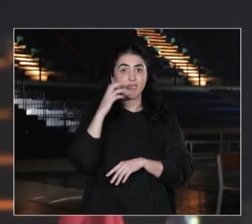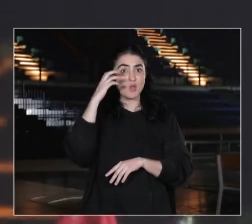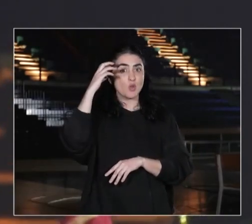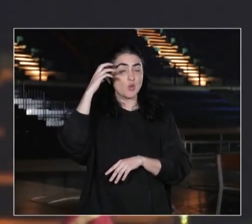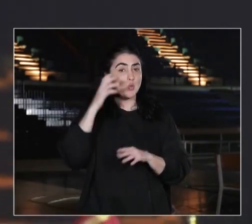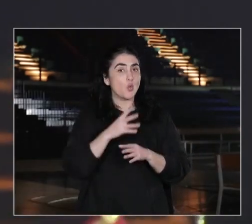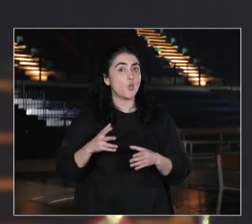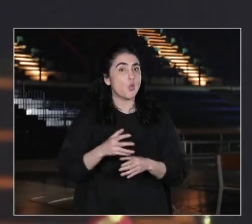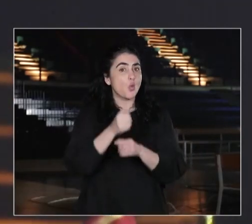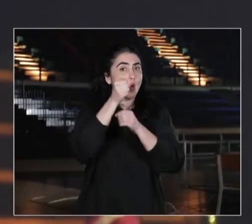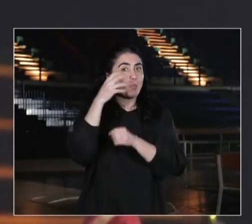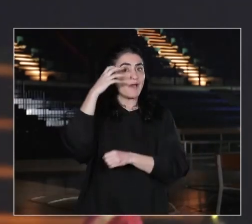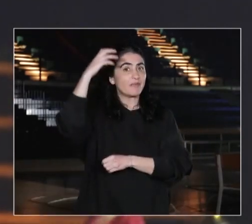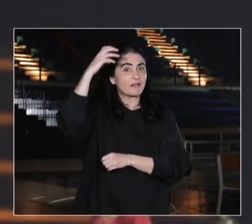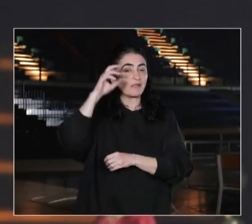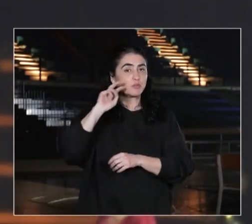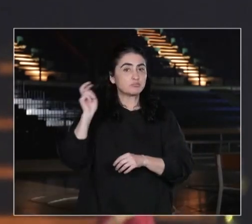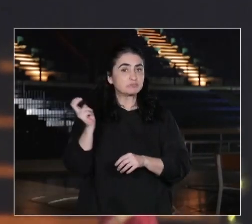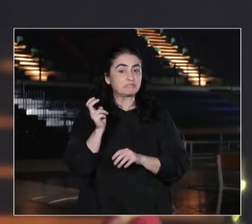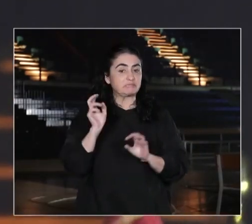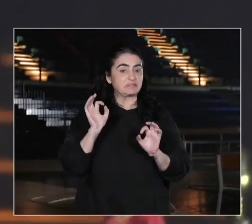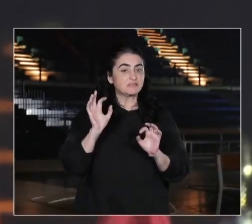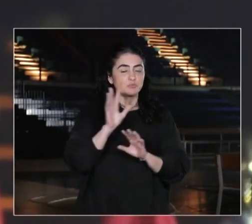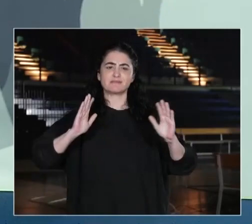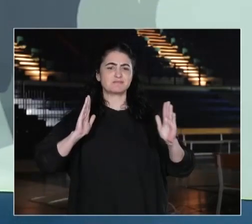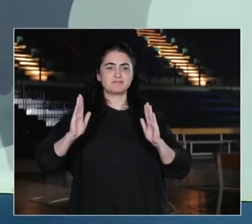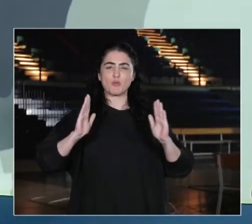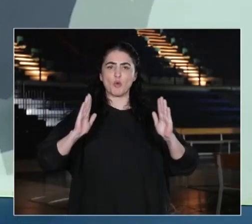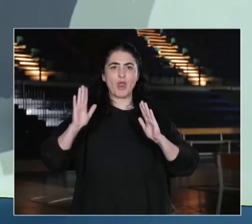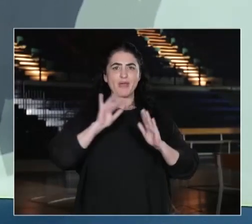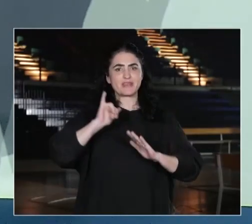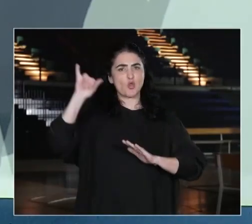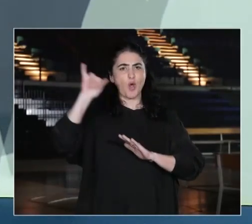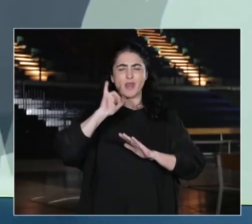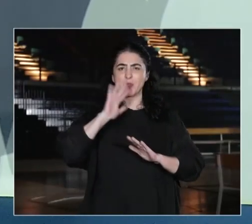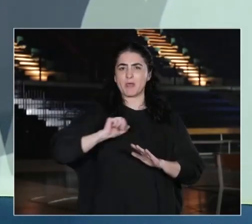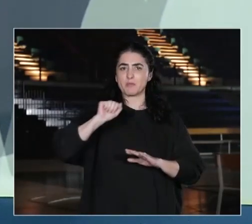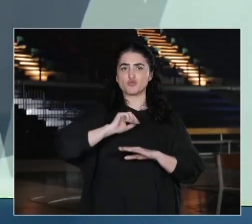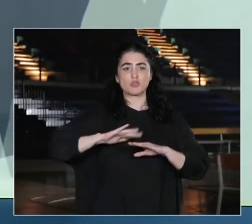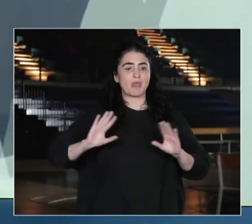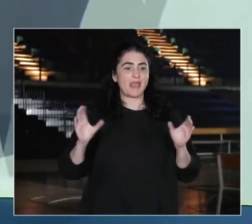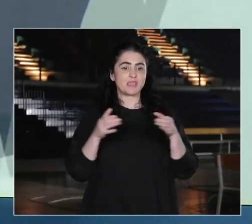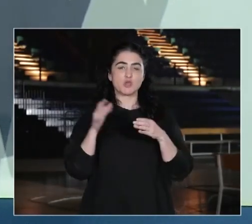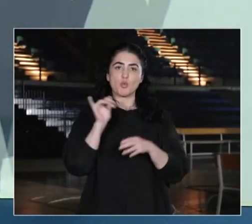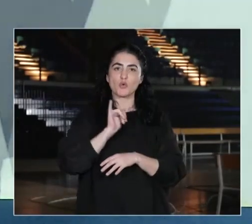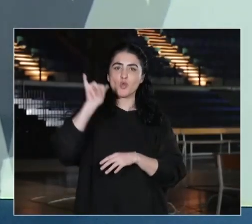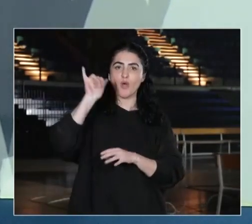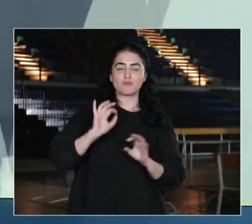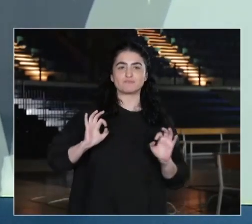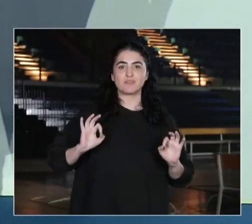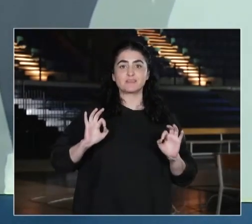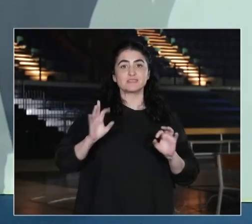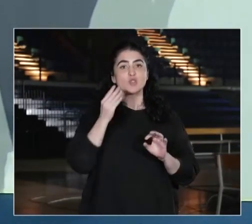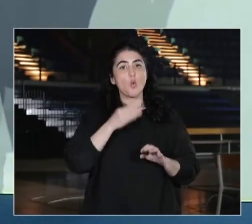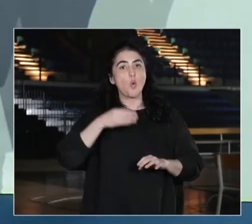15 galardones entre ellos a riojanos tan destacados como Sara Ortega Pablo Marín Marcos Moreno seila Gutiérrez Ana Tejada